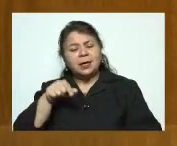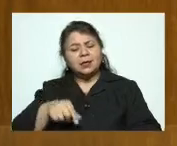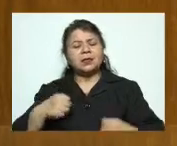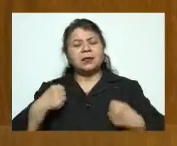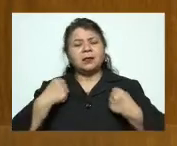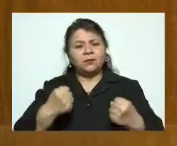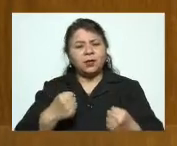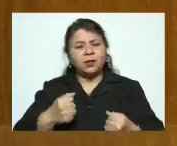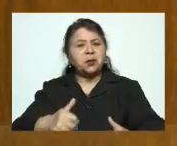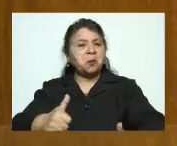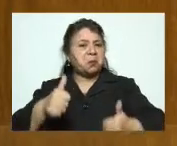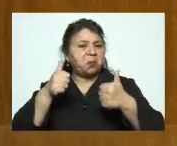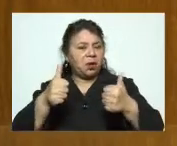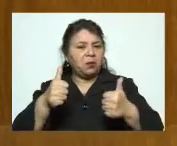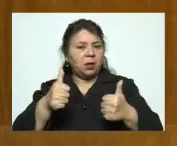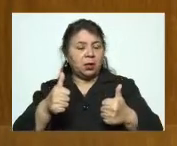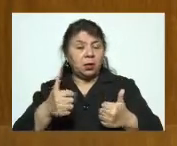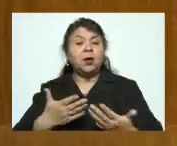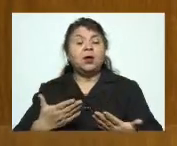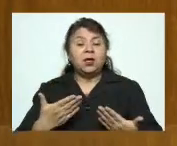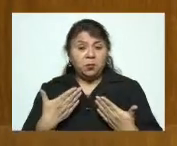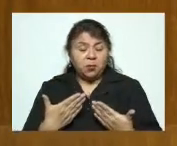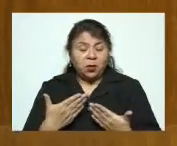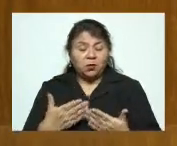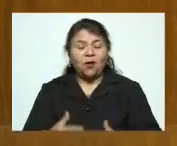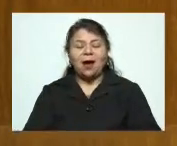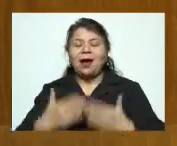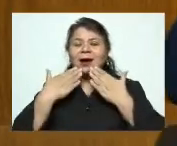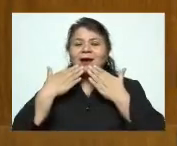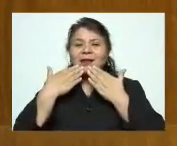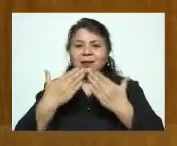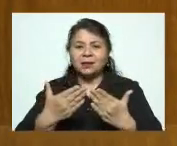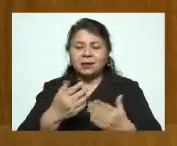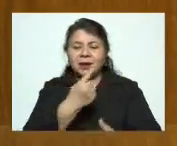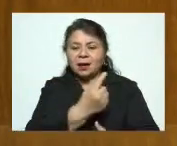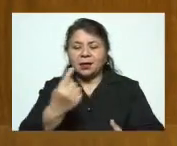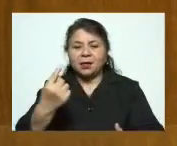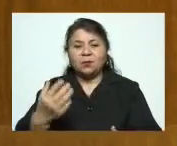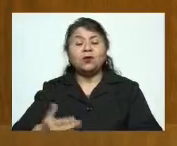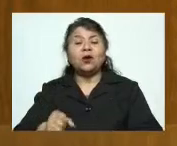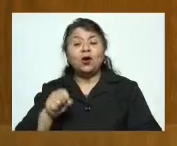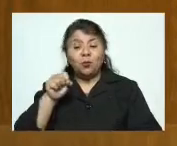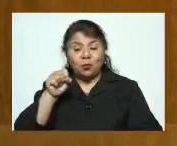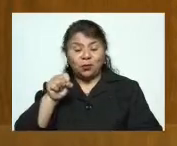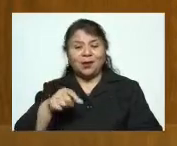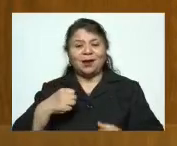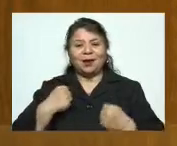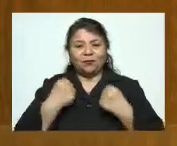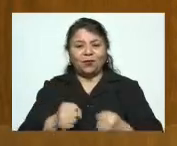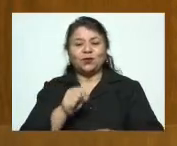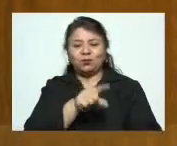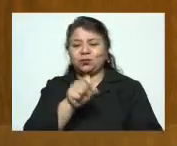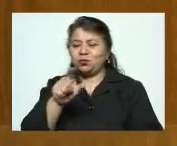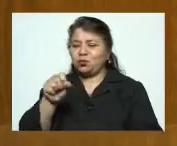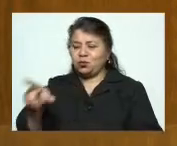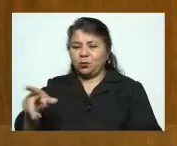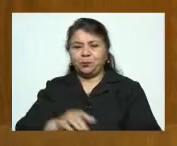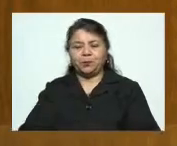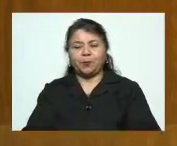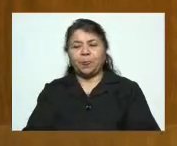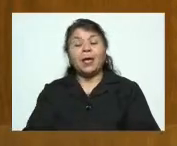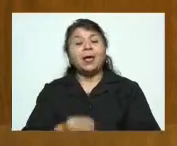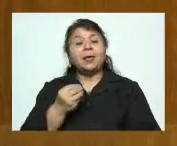la pena un agradecimiento particular por el esfuerzo puesto de manifiesto. ¿Qué hemos hecho hasta la fecha? Desde